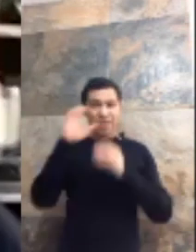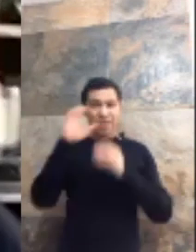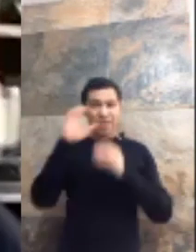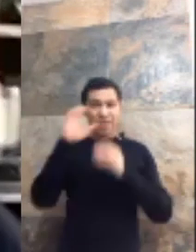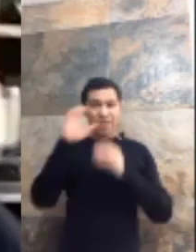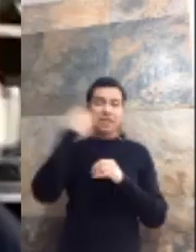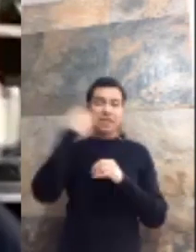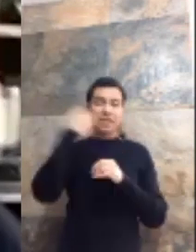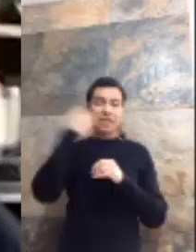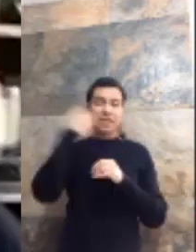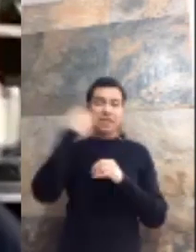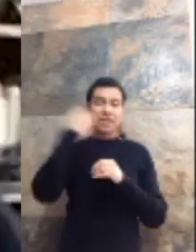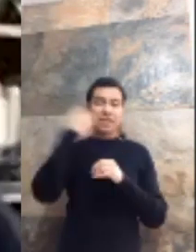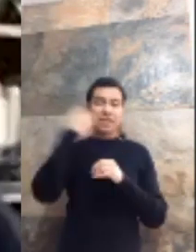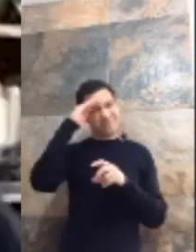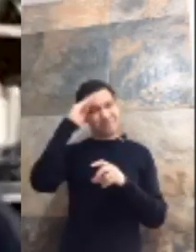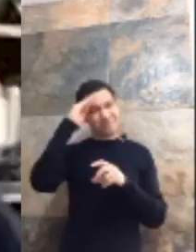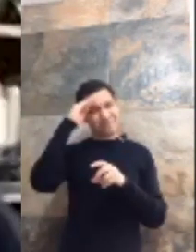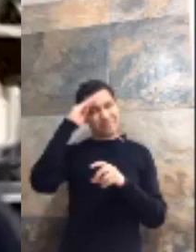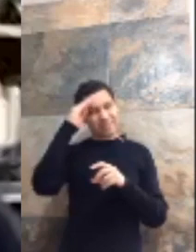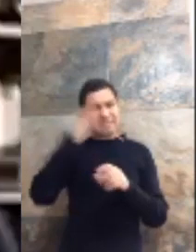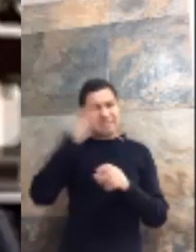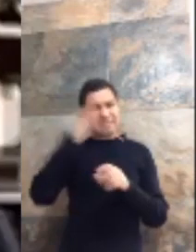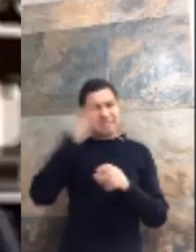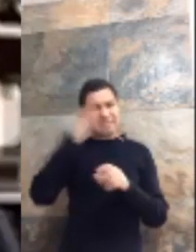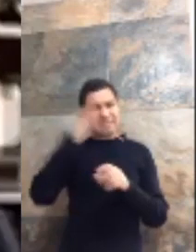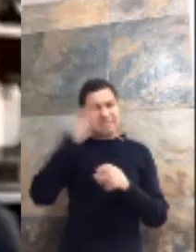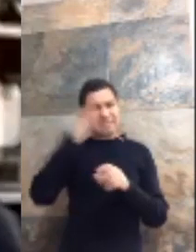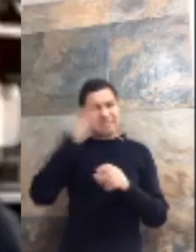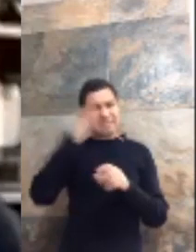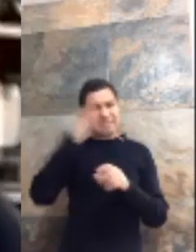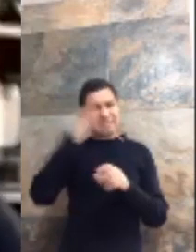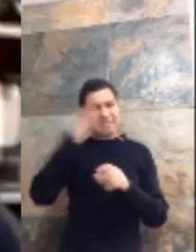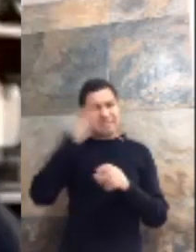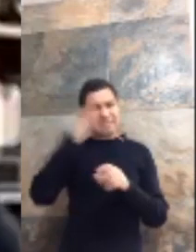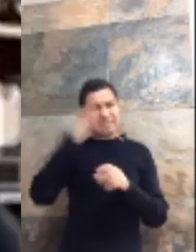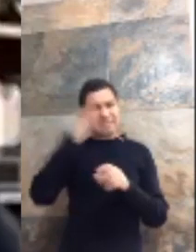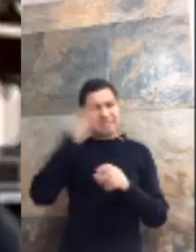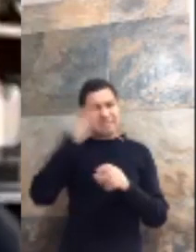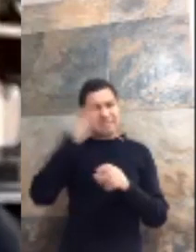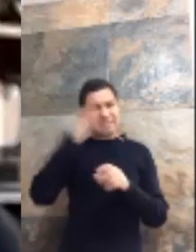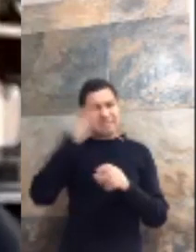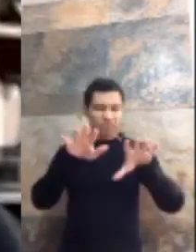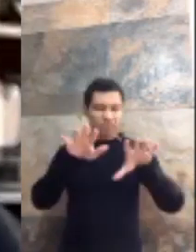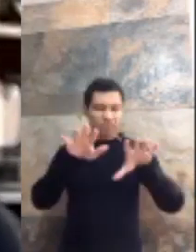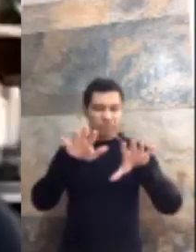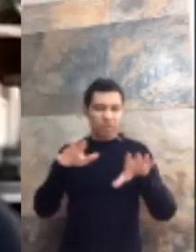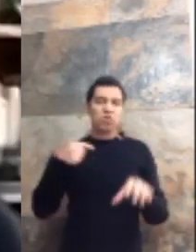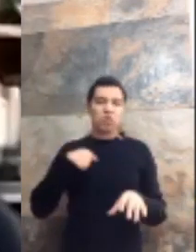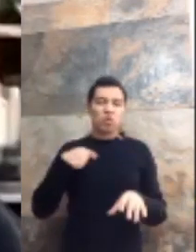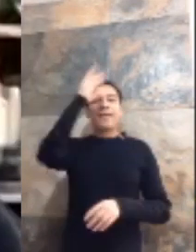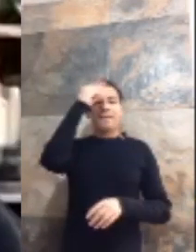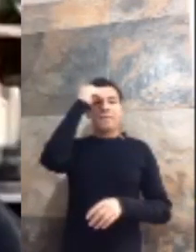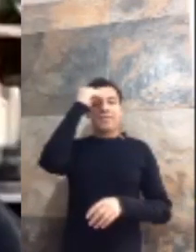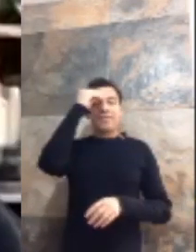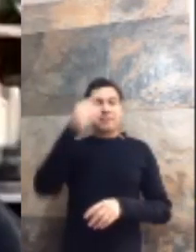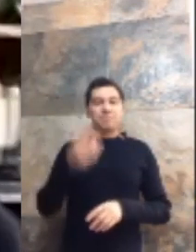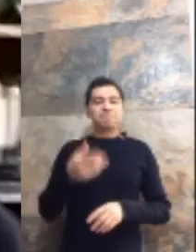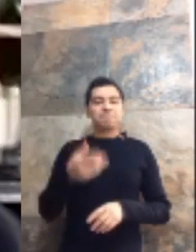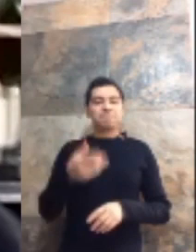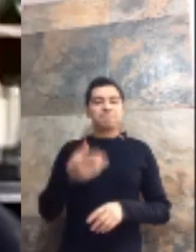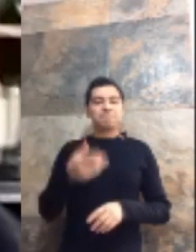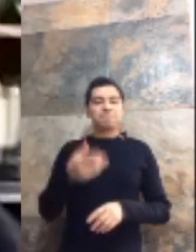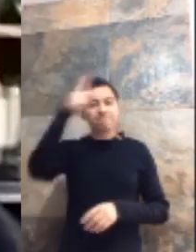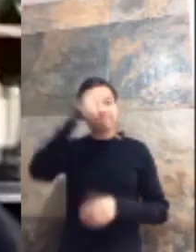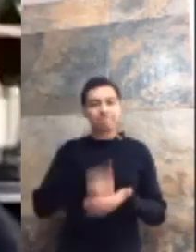mente y comportamiento ante el COVID-19 dentro del ciclo más amplio que lleva a cabo de